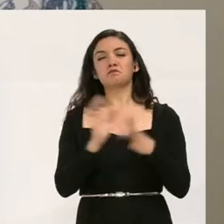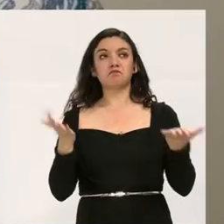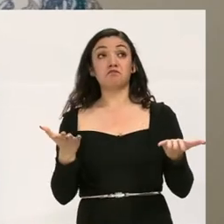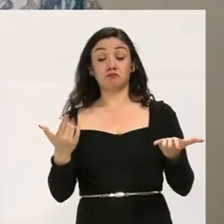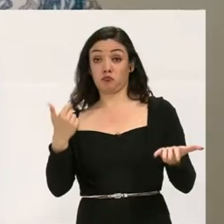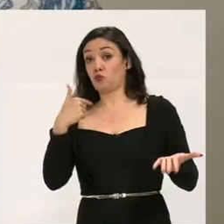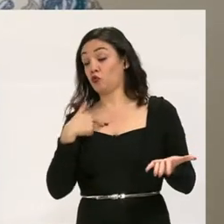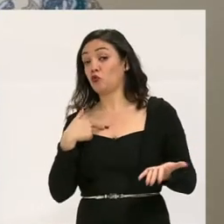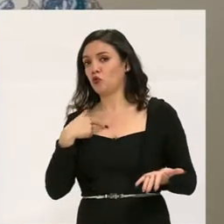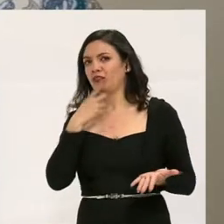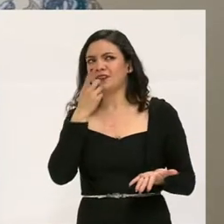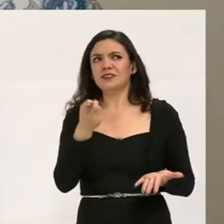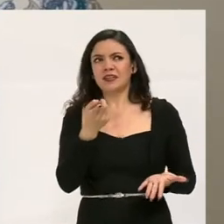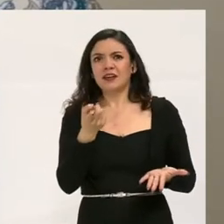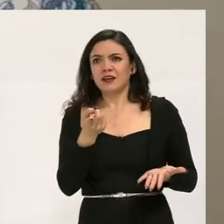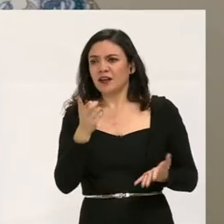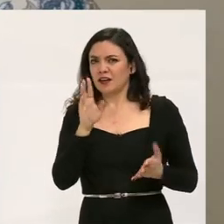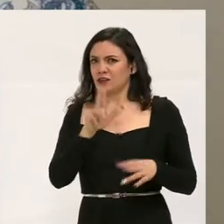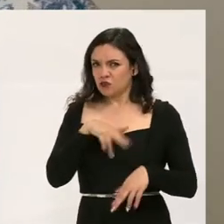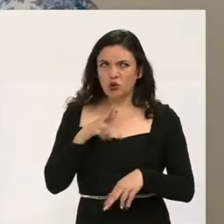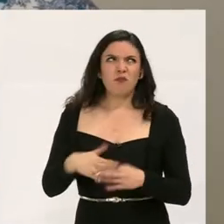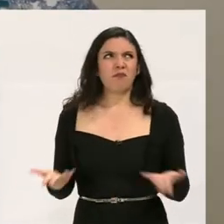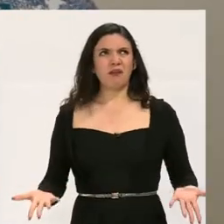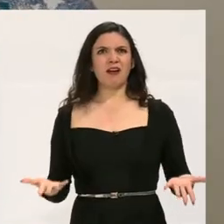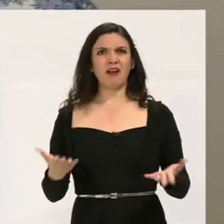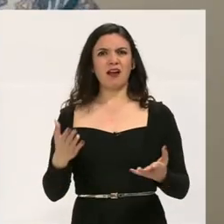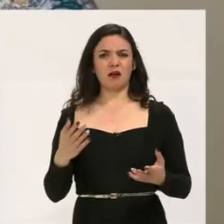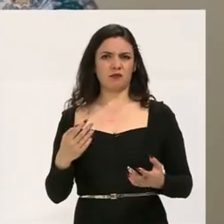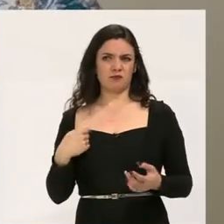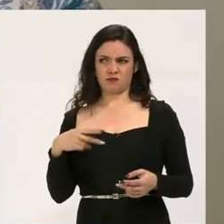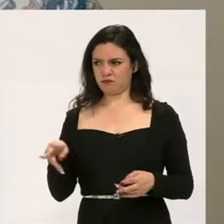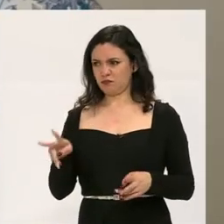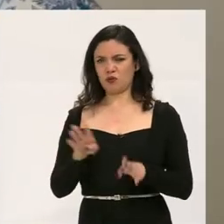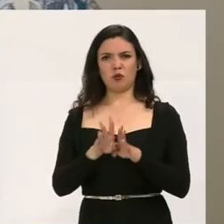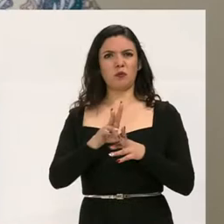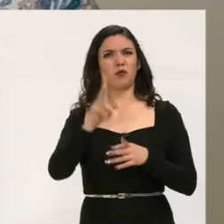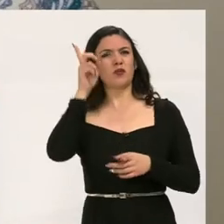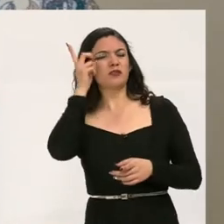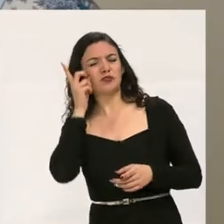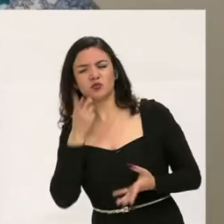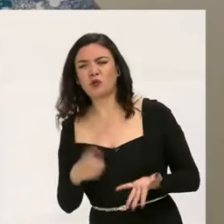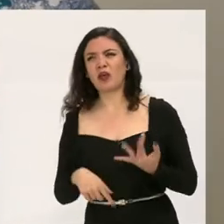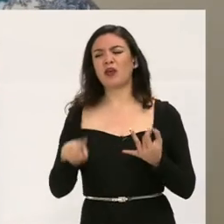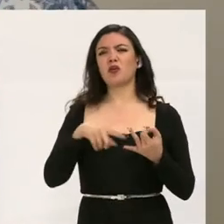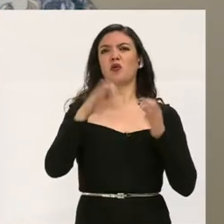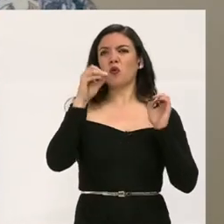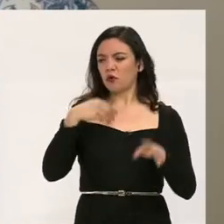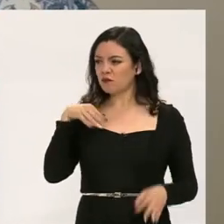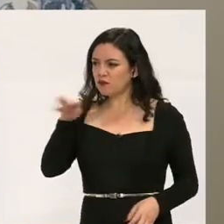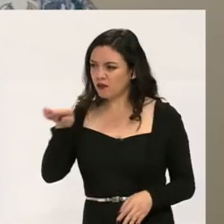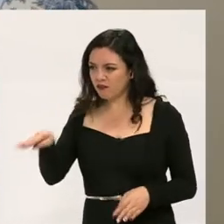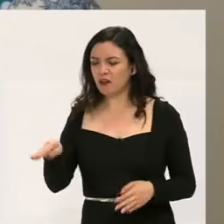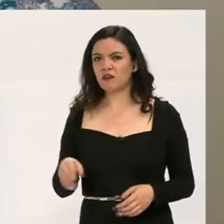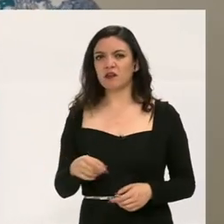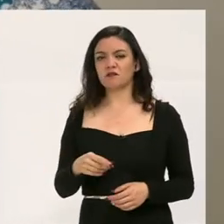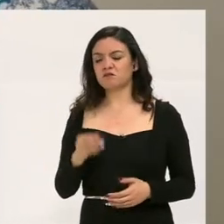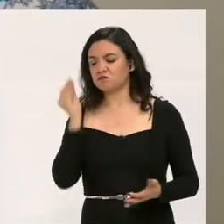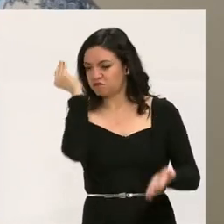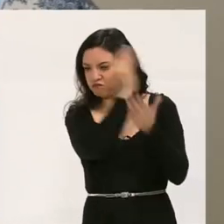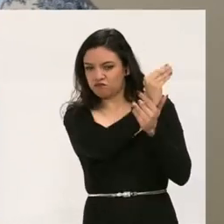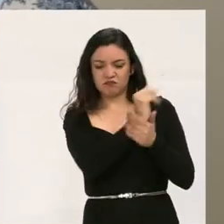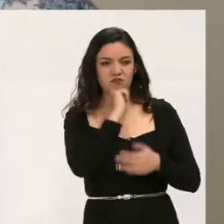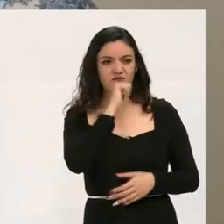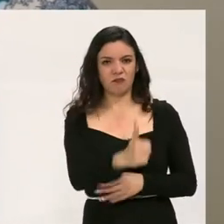Entonces, pues yo decía, o sea, ¿será normal? Porque cesárea igual, trastorno del sueño, o igual le hablabas